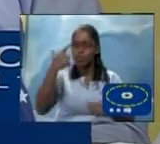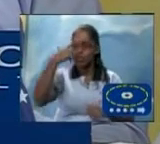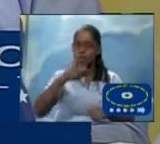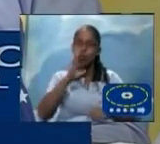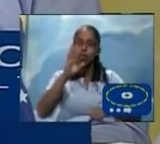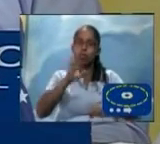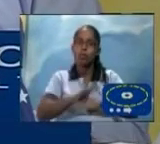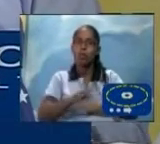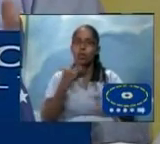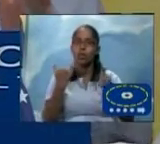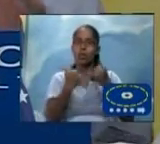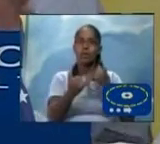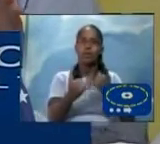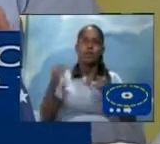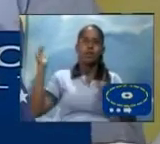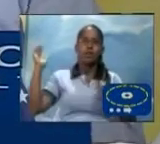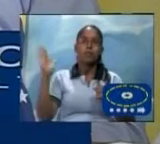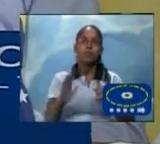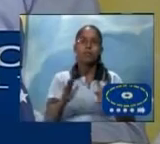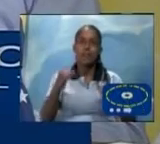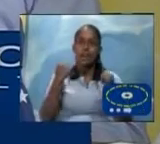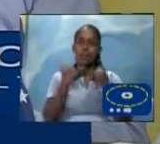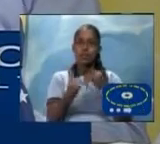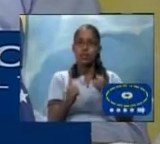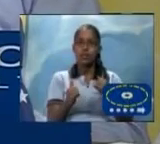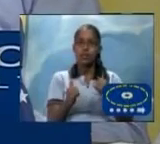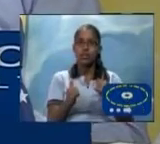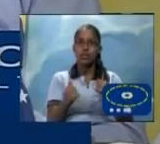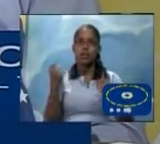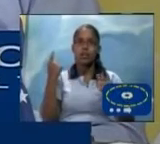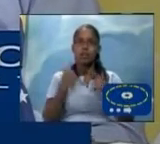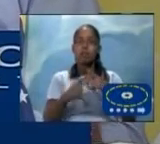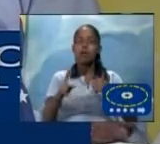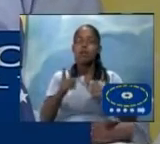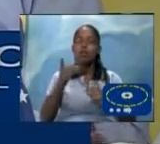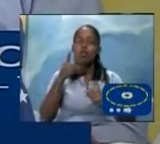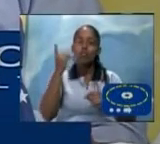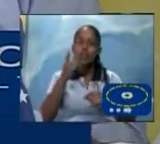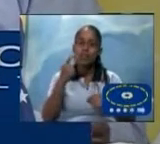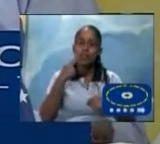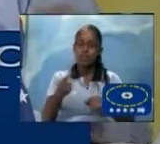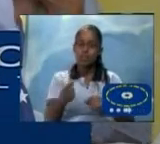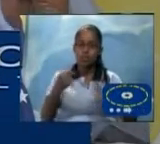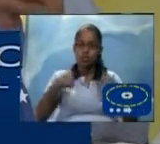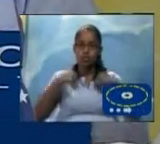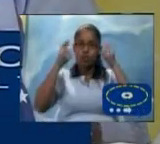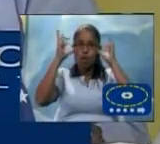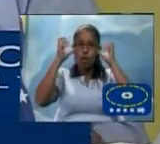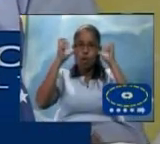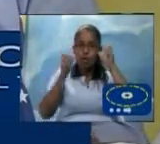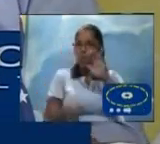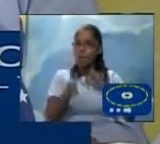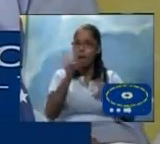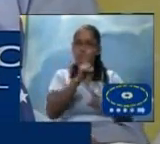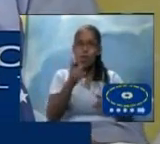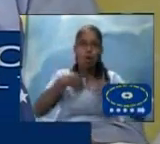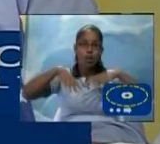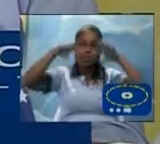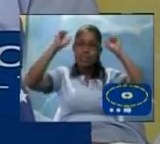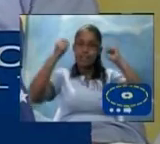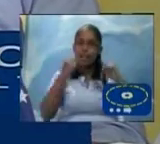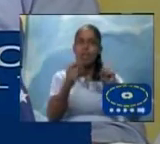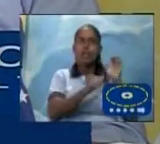cumplido el fin, vendrá el fin. Pero Daniel dice, yo oí, mas no entendí. Y dije, Señor